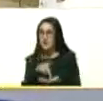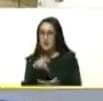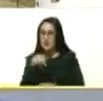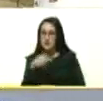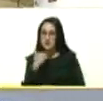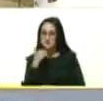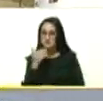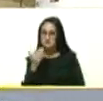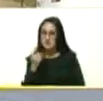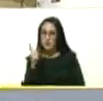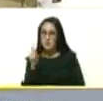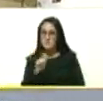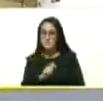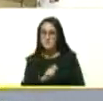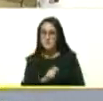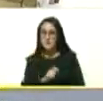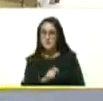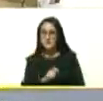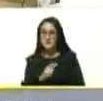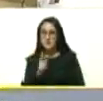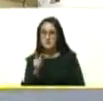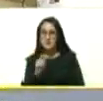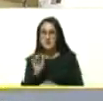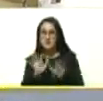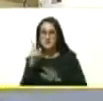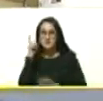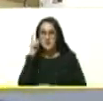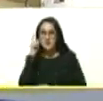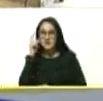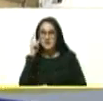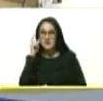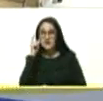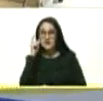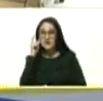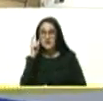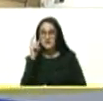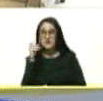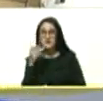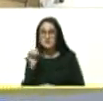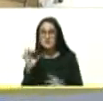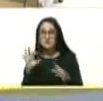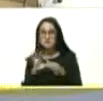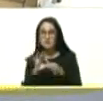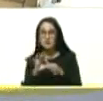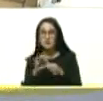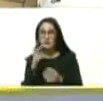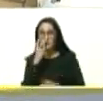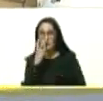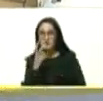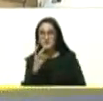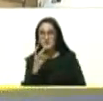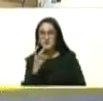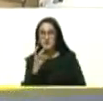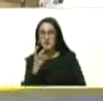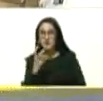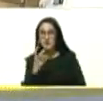hace aproximadamente un mes, mes y 15 días, presidente, donde estuvimos vinculados, usted visitó a